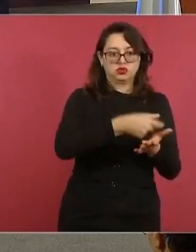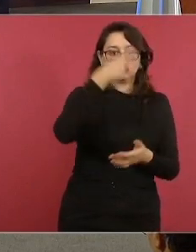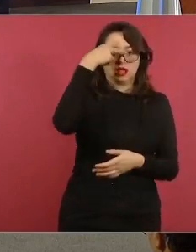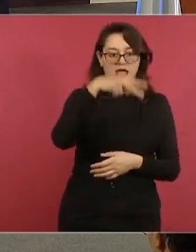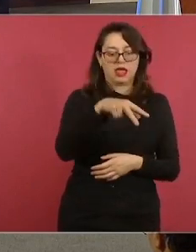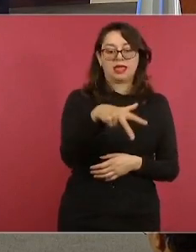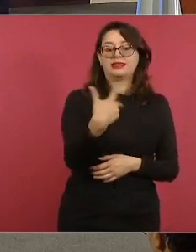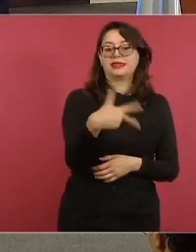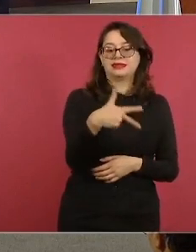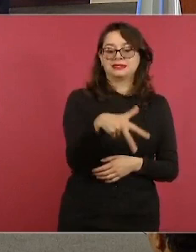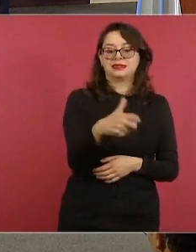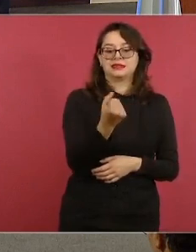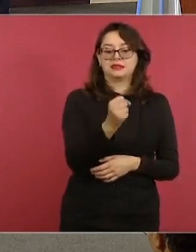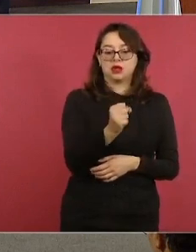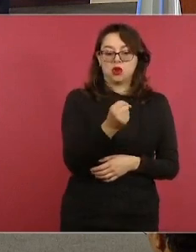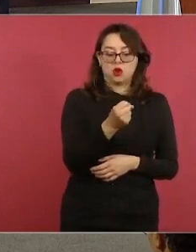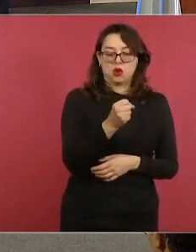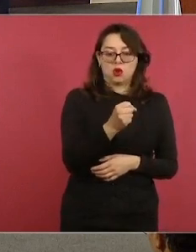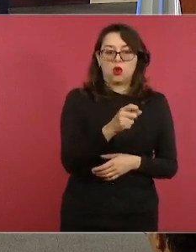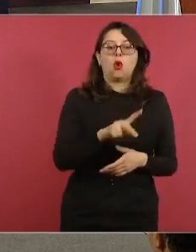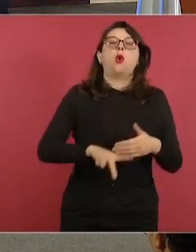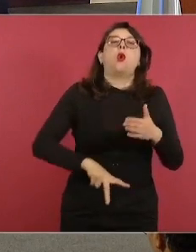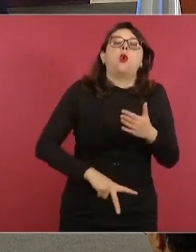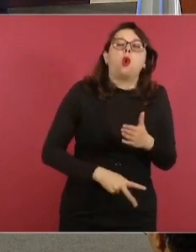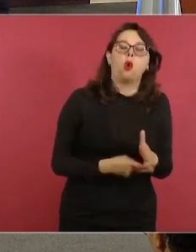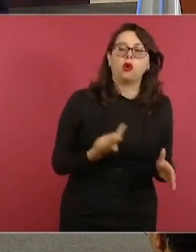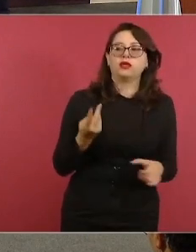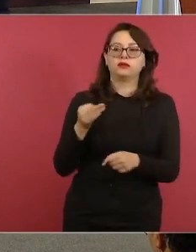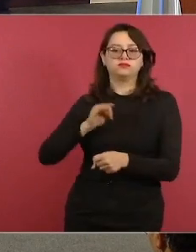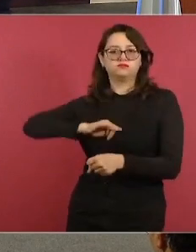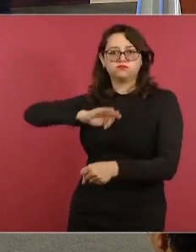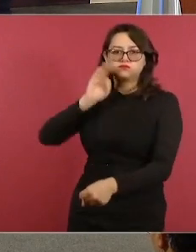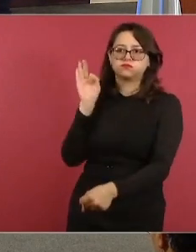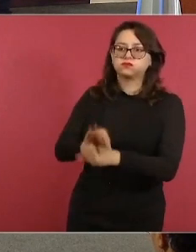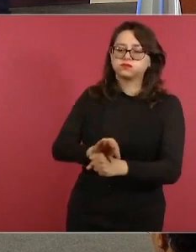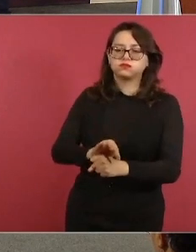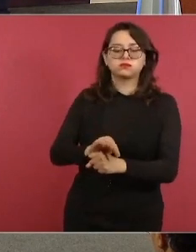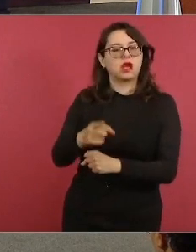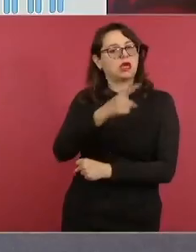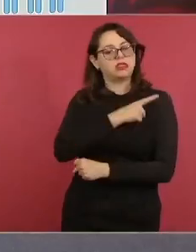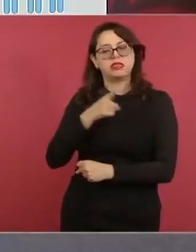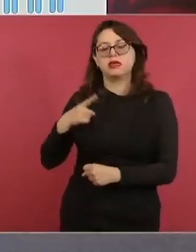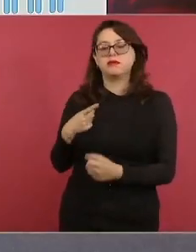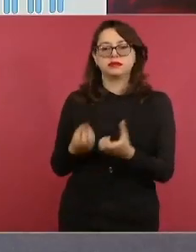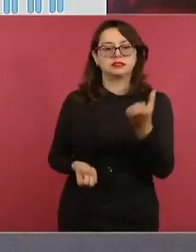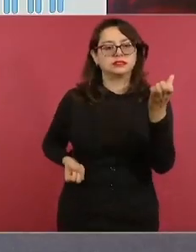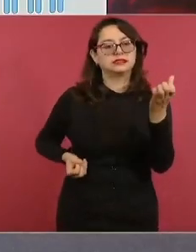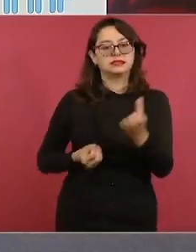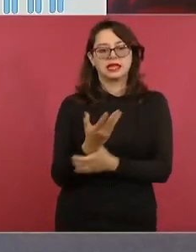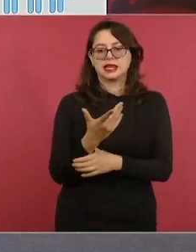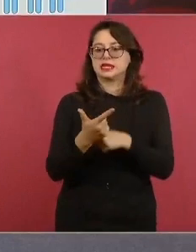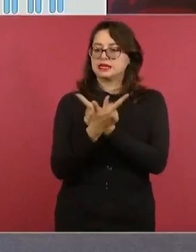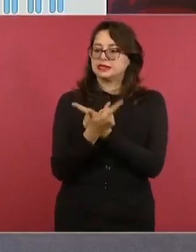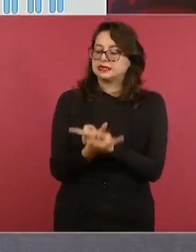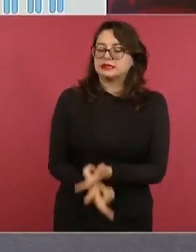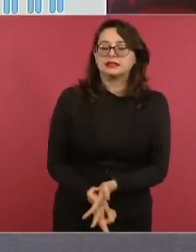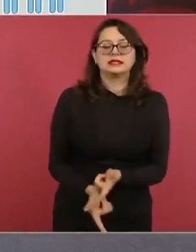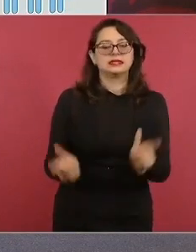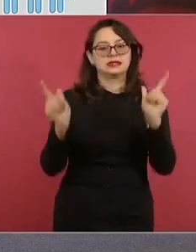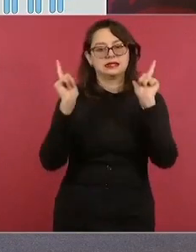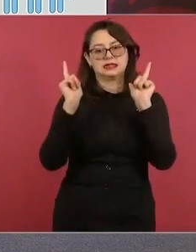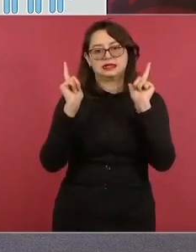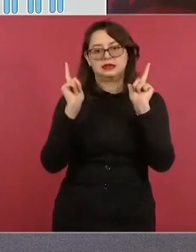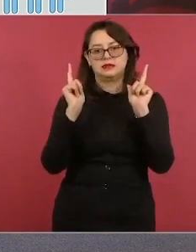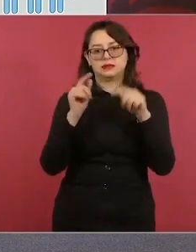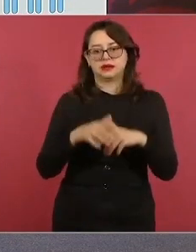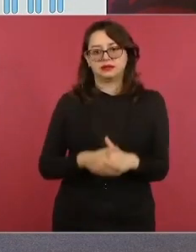13 de septiembre resolvieron la suspensión de la medida cautelar de prisión preventiva y ordenaron su inmediata libertad en